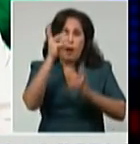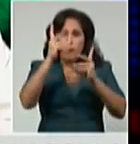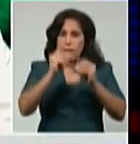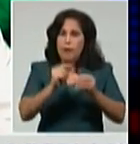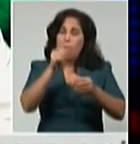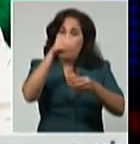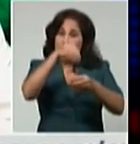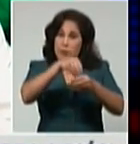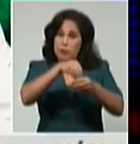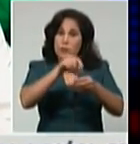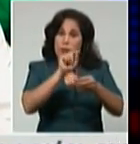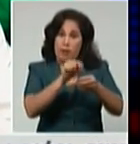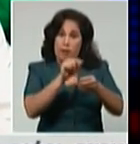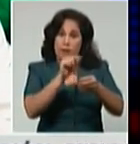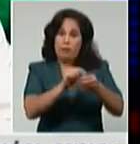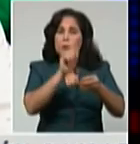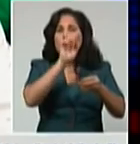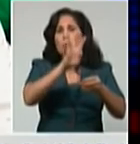confirmados era de